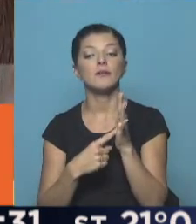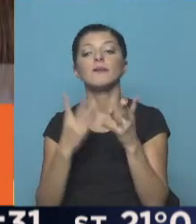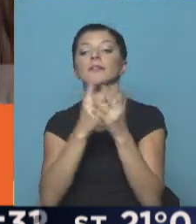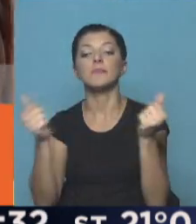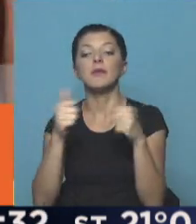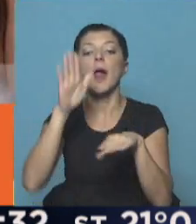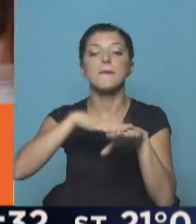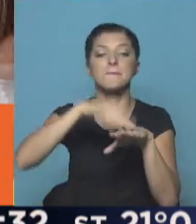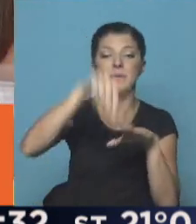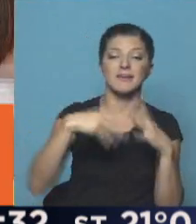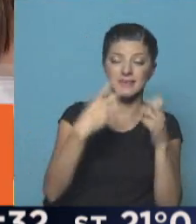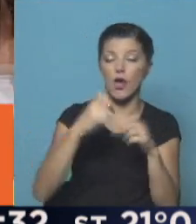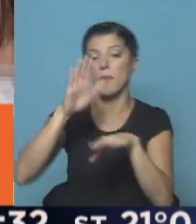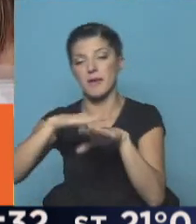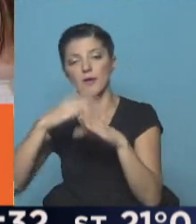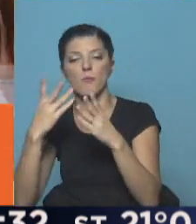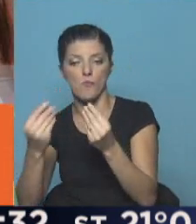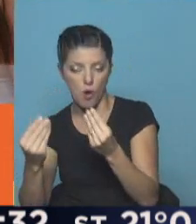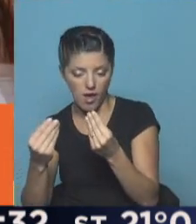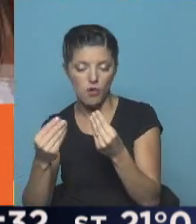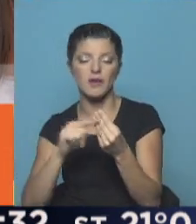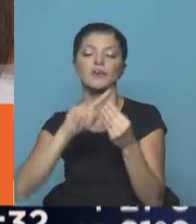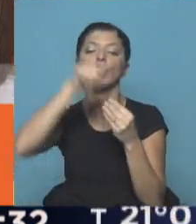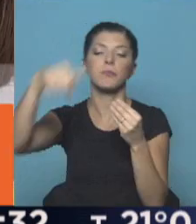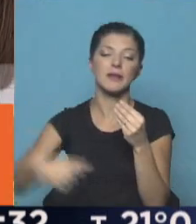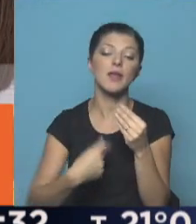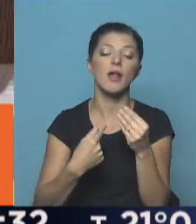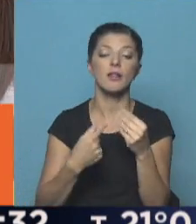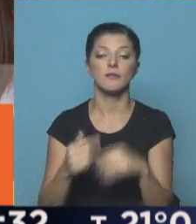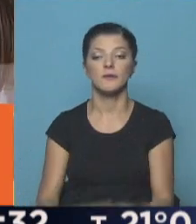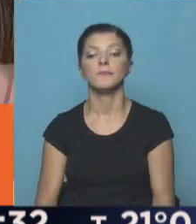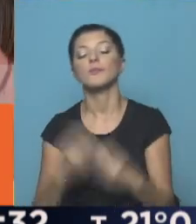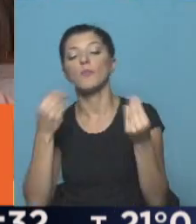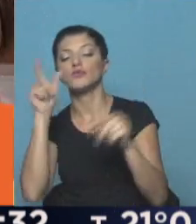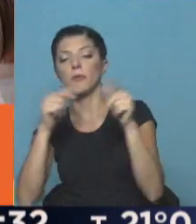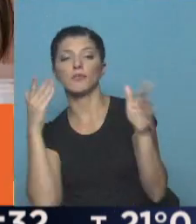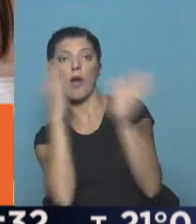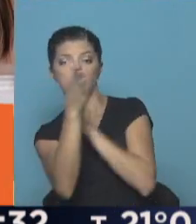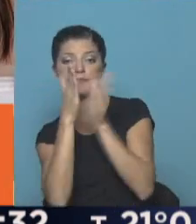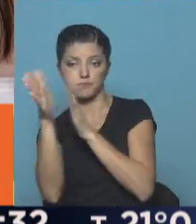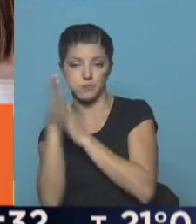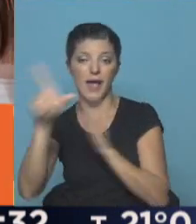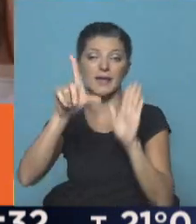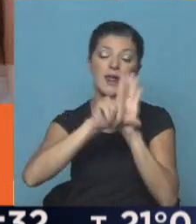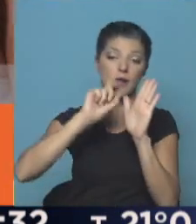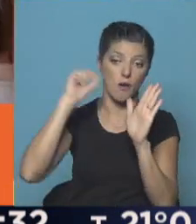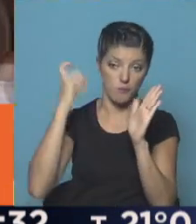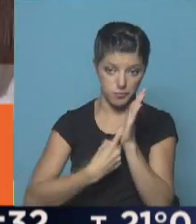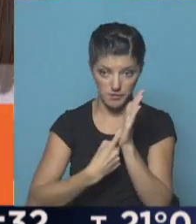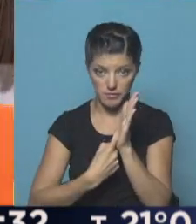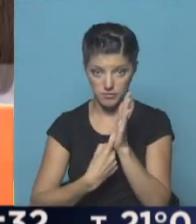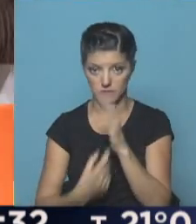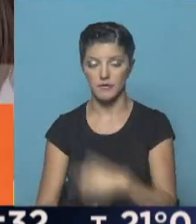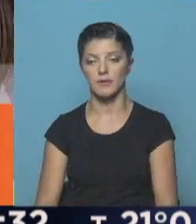pies secos, pies mojados, que generaba un flujo de inmigración ilegal y riesgosa a través del